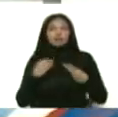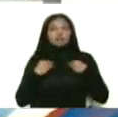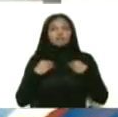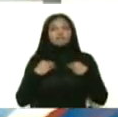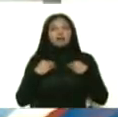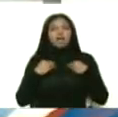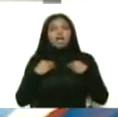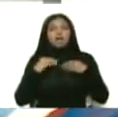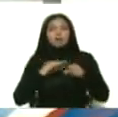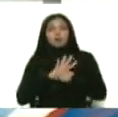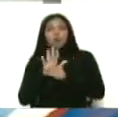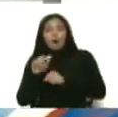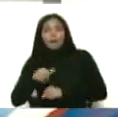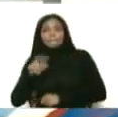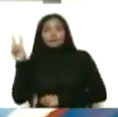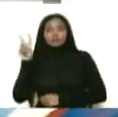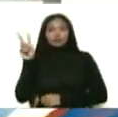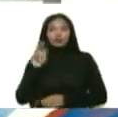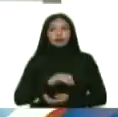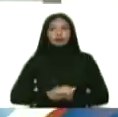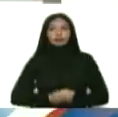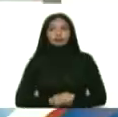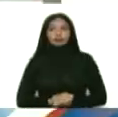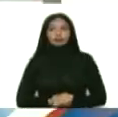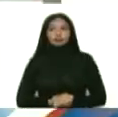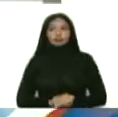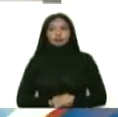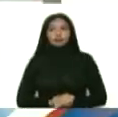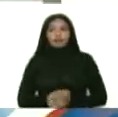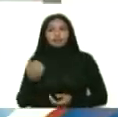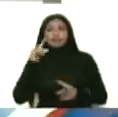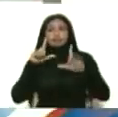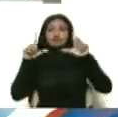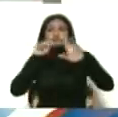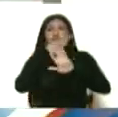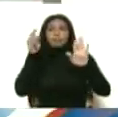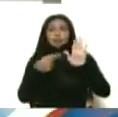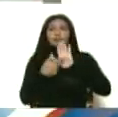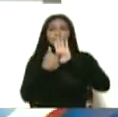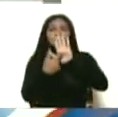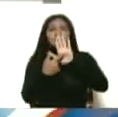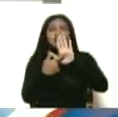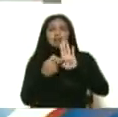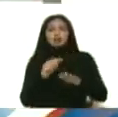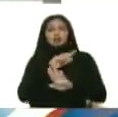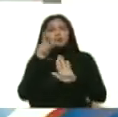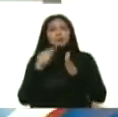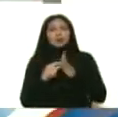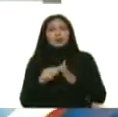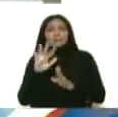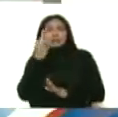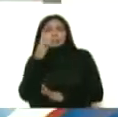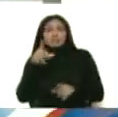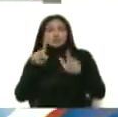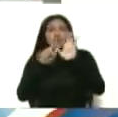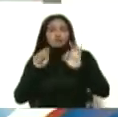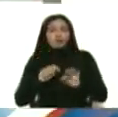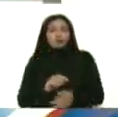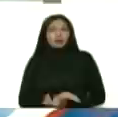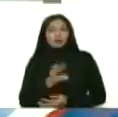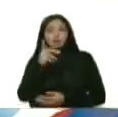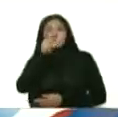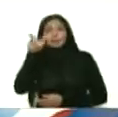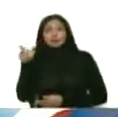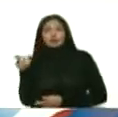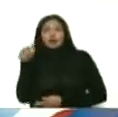del COVID-19 en Venezuela. Si tenemos la gráfica, yo quisiera mostrarla. Una gráfica donde pareciera que el número de